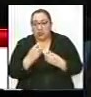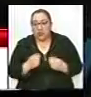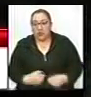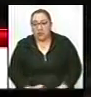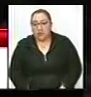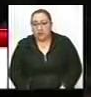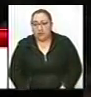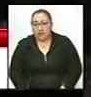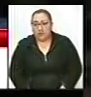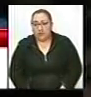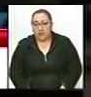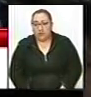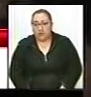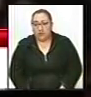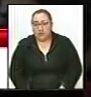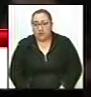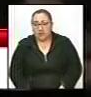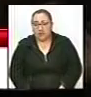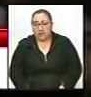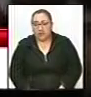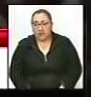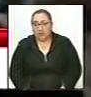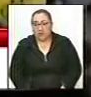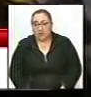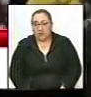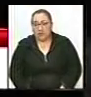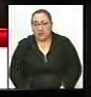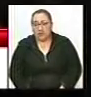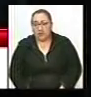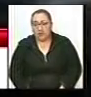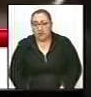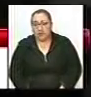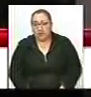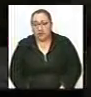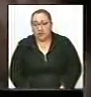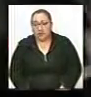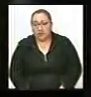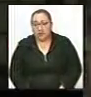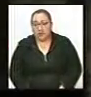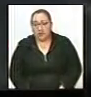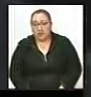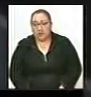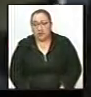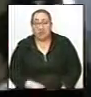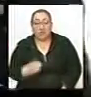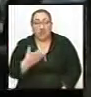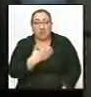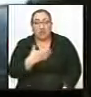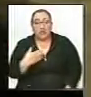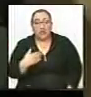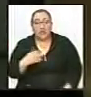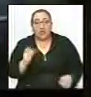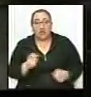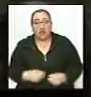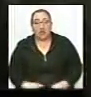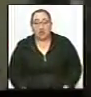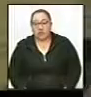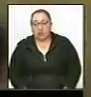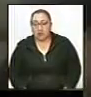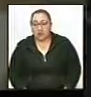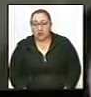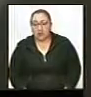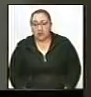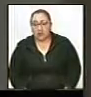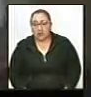Primera vicepresidenta Elena Chihuán va a presentar este pedido. Y se debatirá en el pleno, no hay problema. Muy bien, han sido las palabras del presidente del Congreso de la